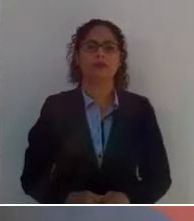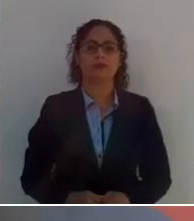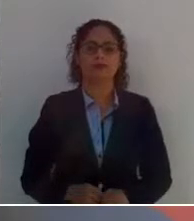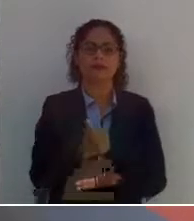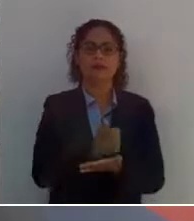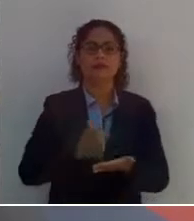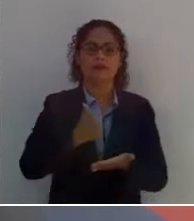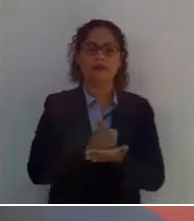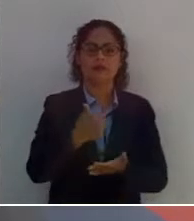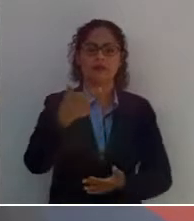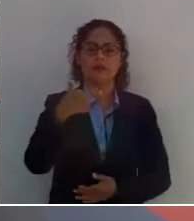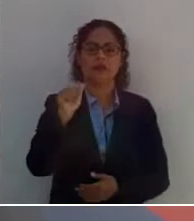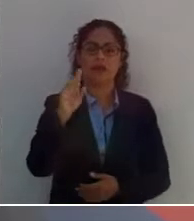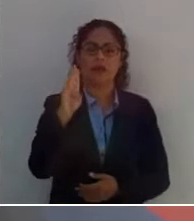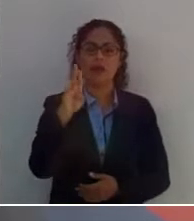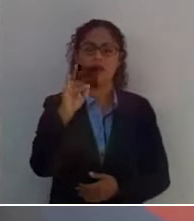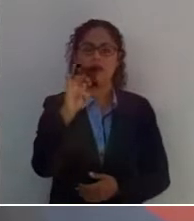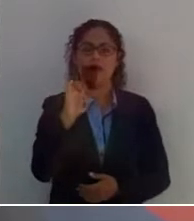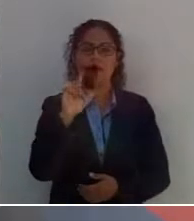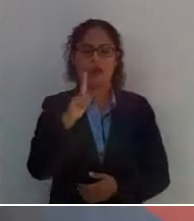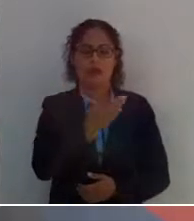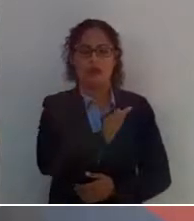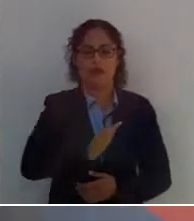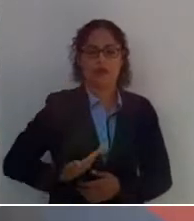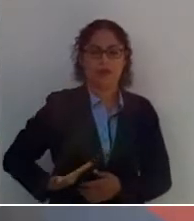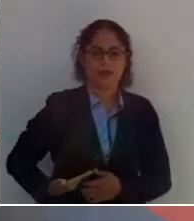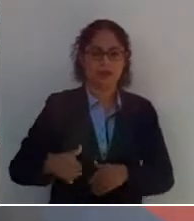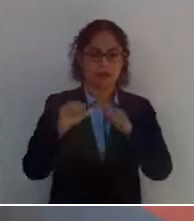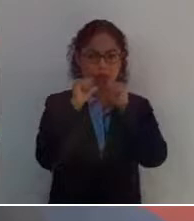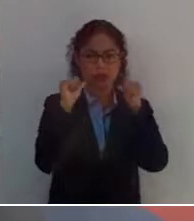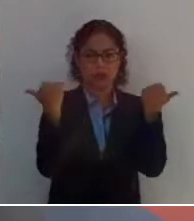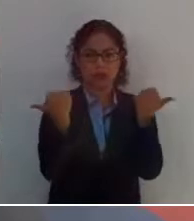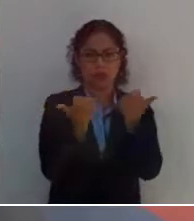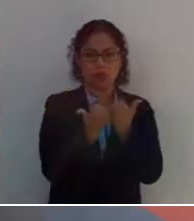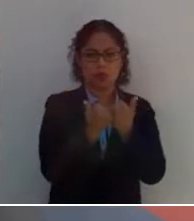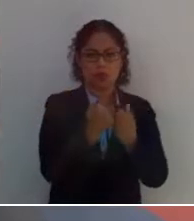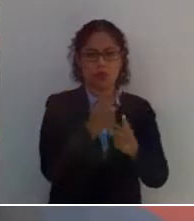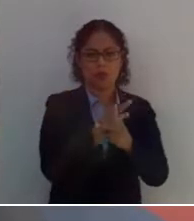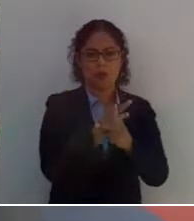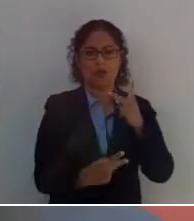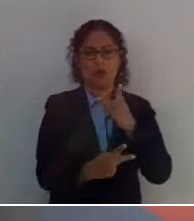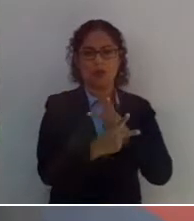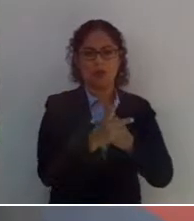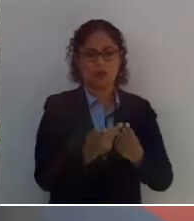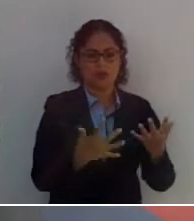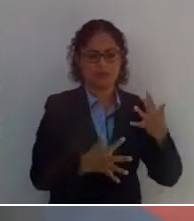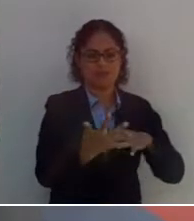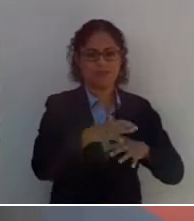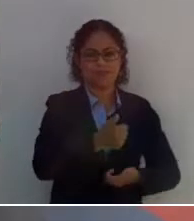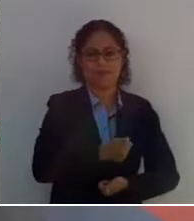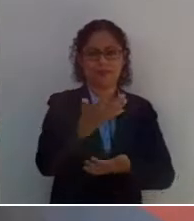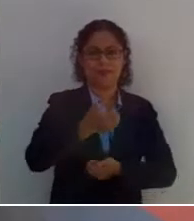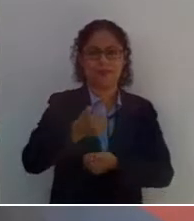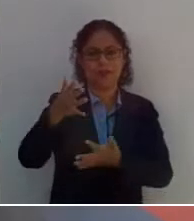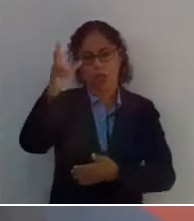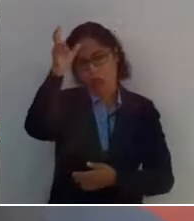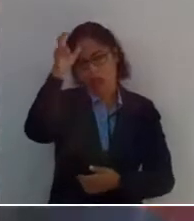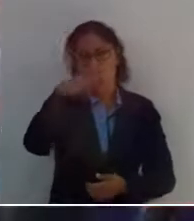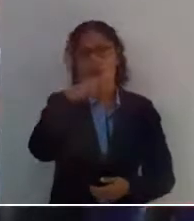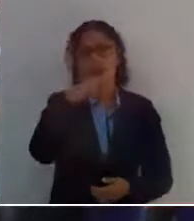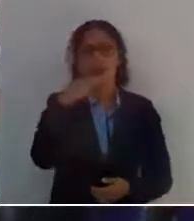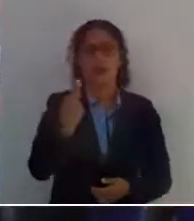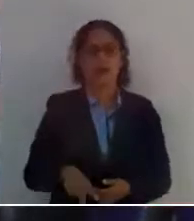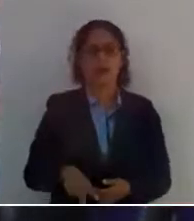Ciudadano Gabriel Villaseñor Zurita, presidente de la Asociación de Productores y Empacadores Exportadores de Aguacate de México.